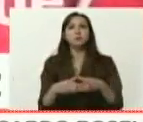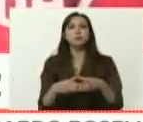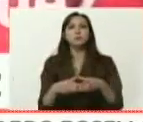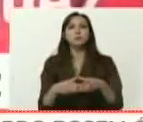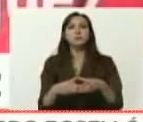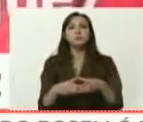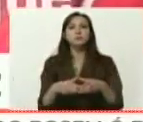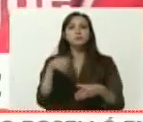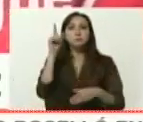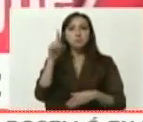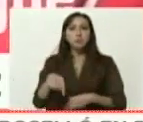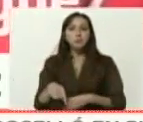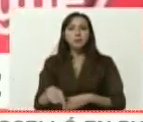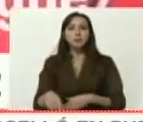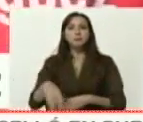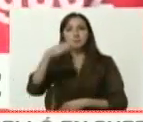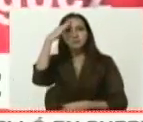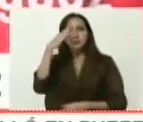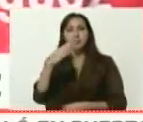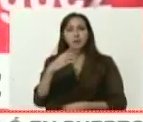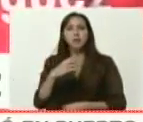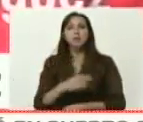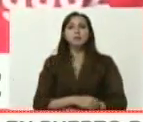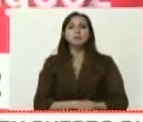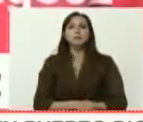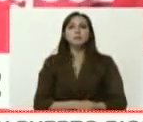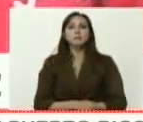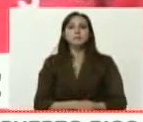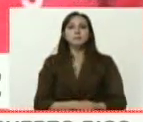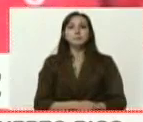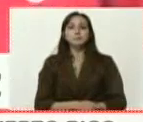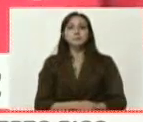como militante de las Rojas Auroras.